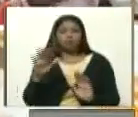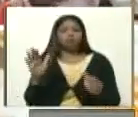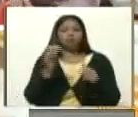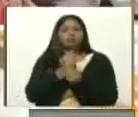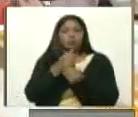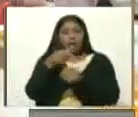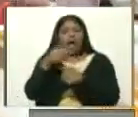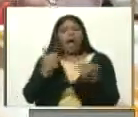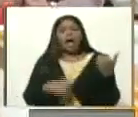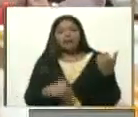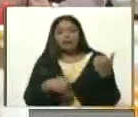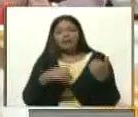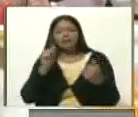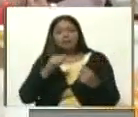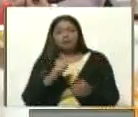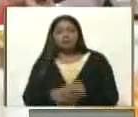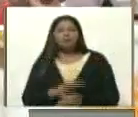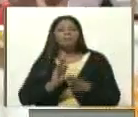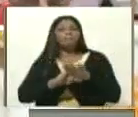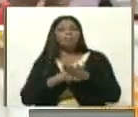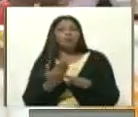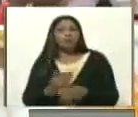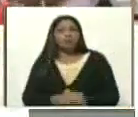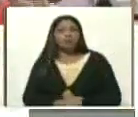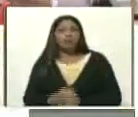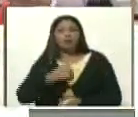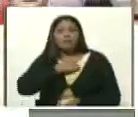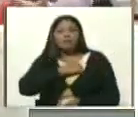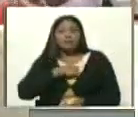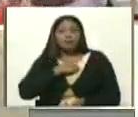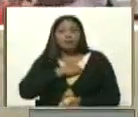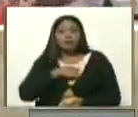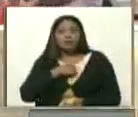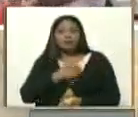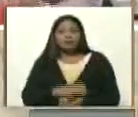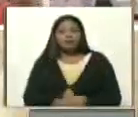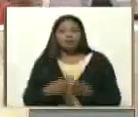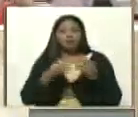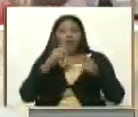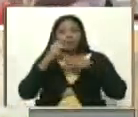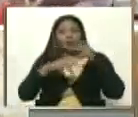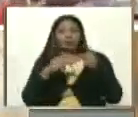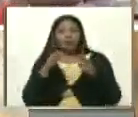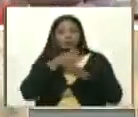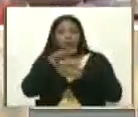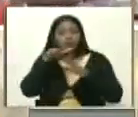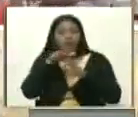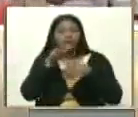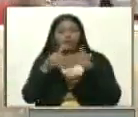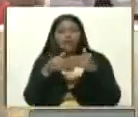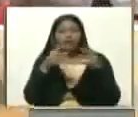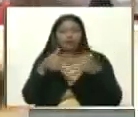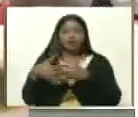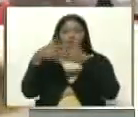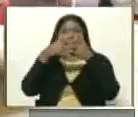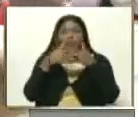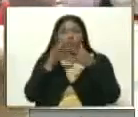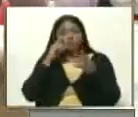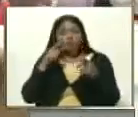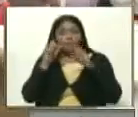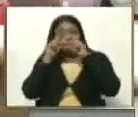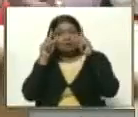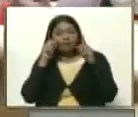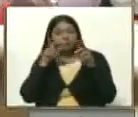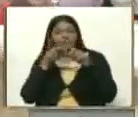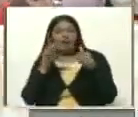en Argentina, pero ¿por qué? Bueno, porque lamentablemente se doblegan ante las políticas de persecución de Estados Unidos y se habían levantado